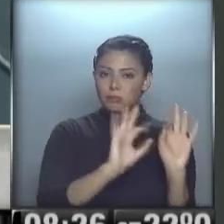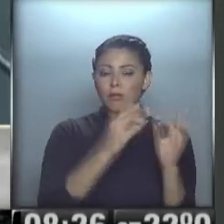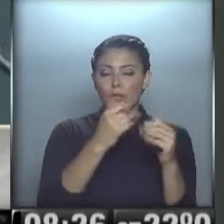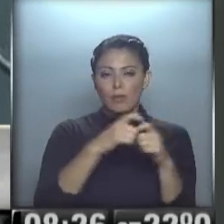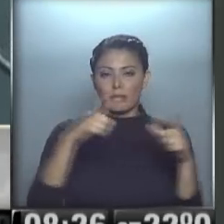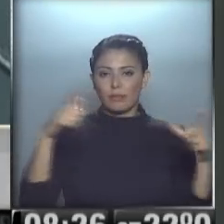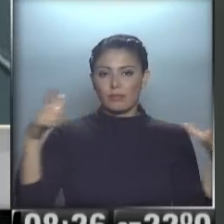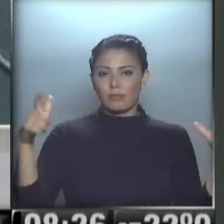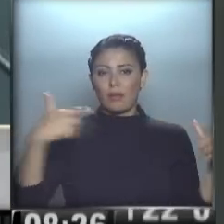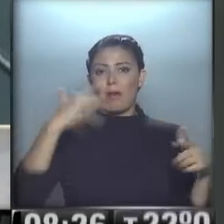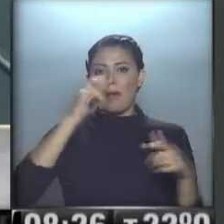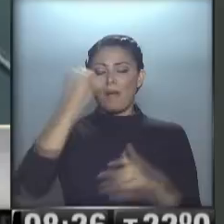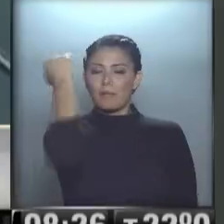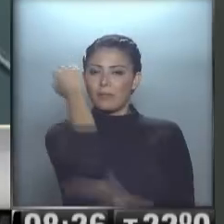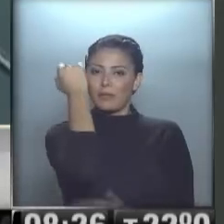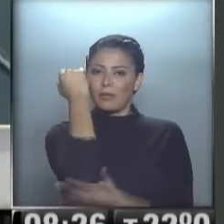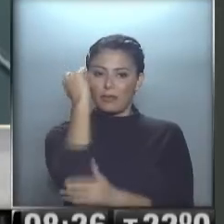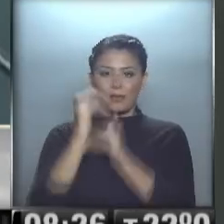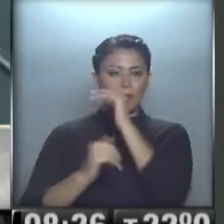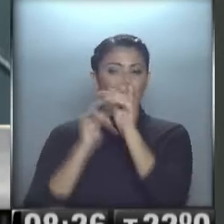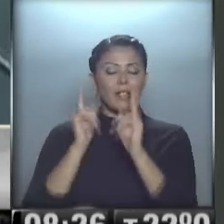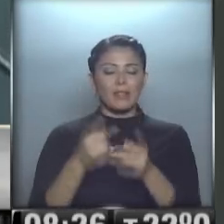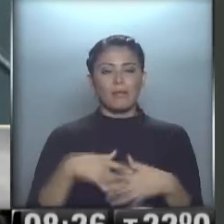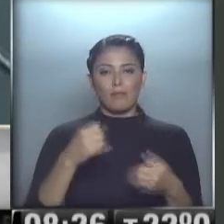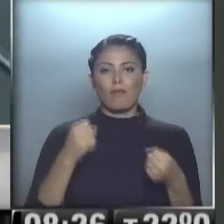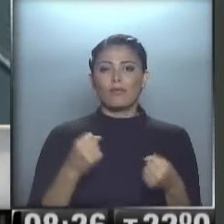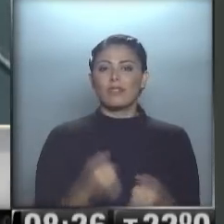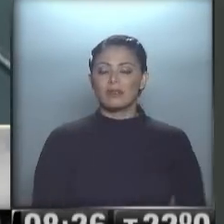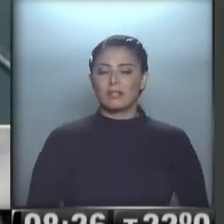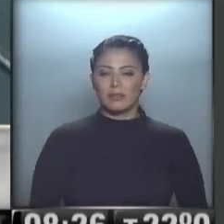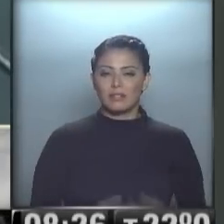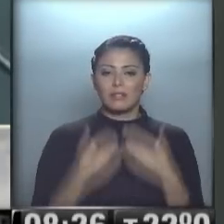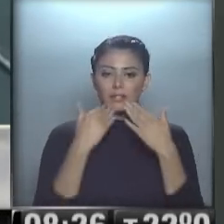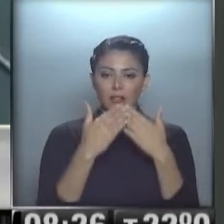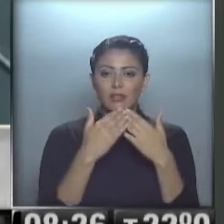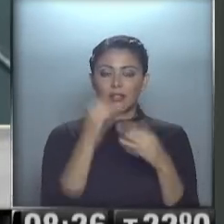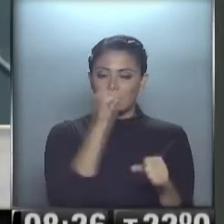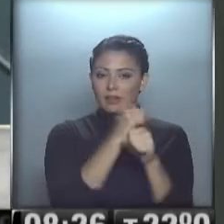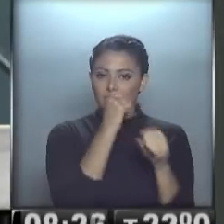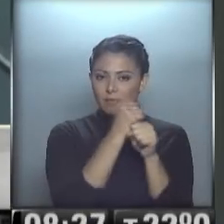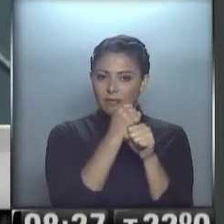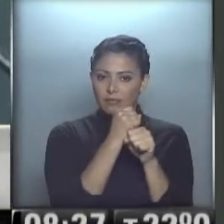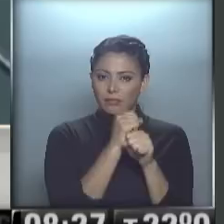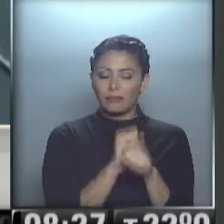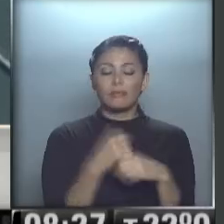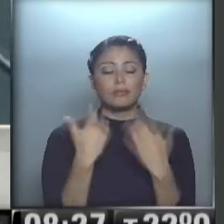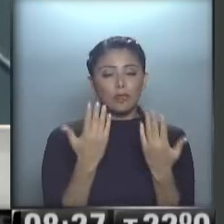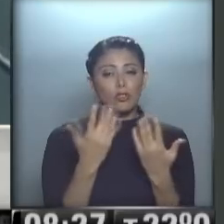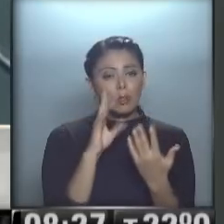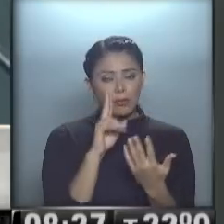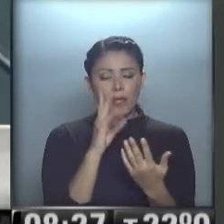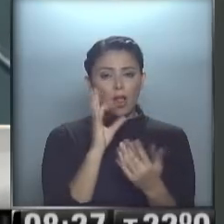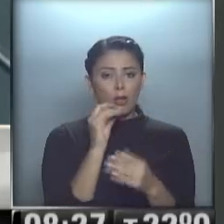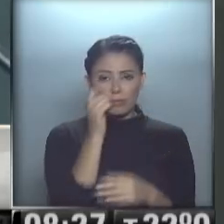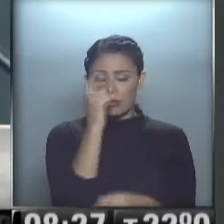expandir la tasa de crecimiento de la economía y vigorizar a partir de esta el empleo por lo tanto lo observamos de un modo